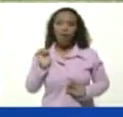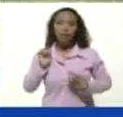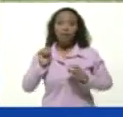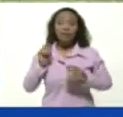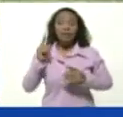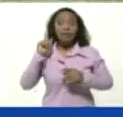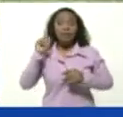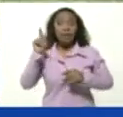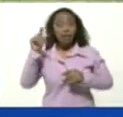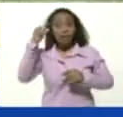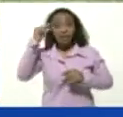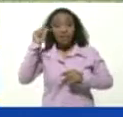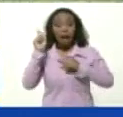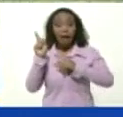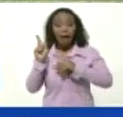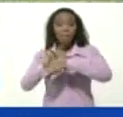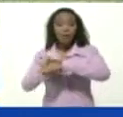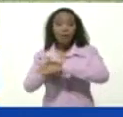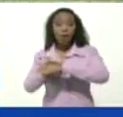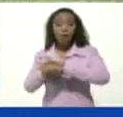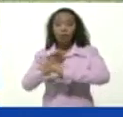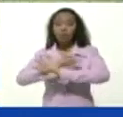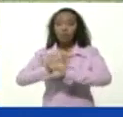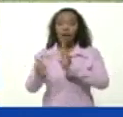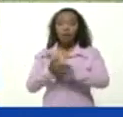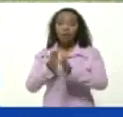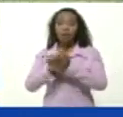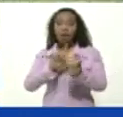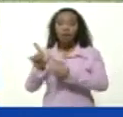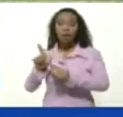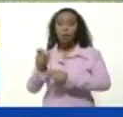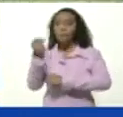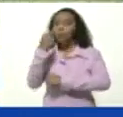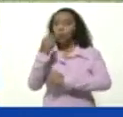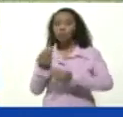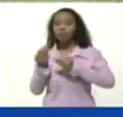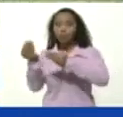tal fecha tienen su médico garantizado y sus medicinas.